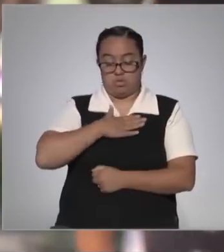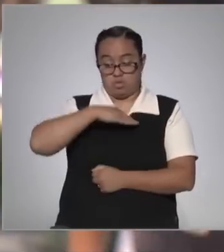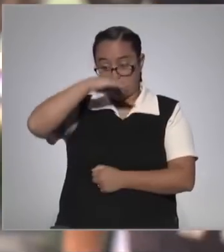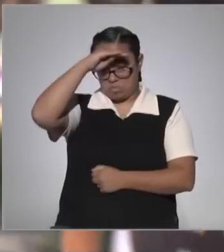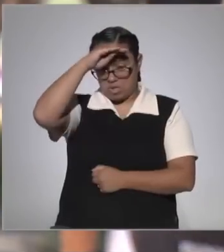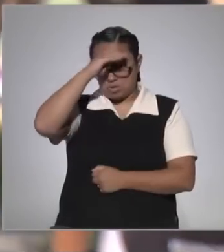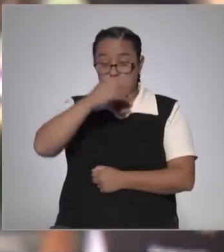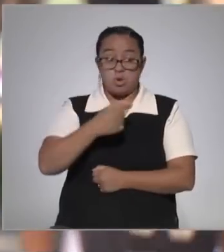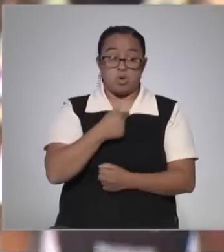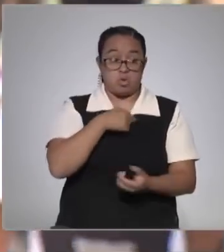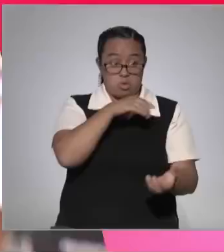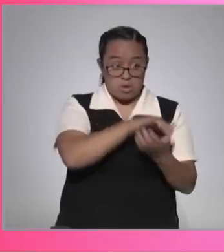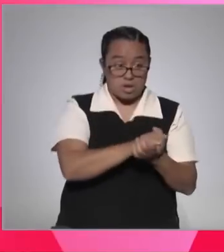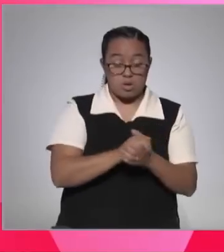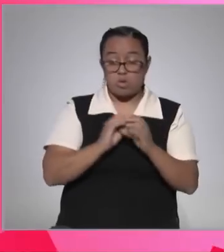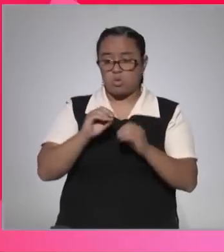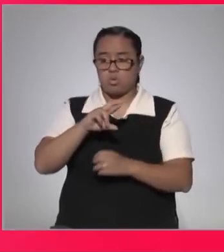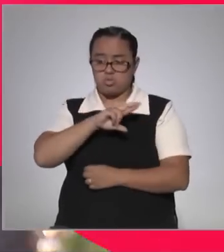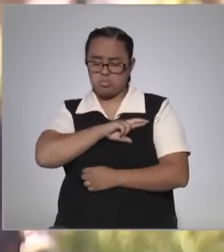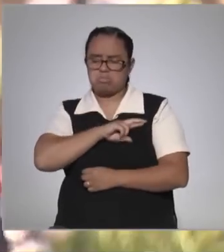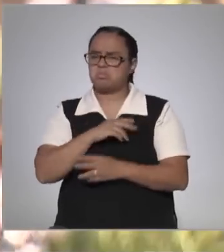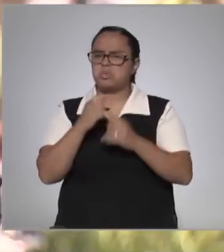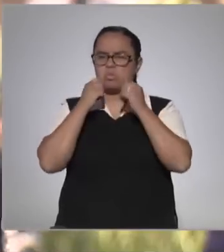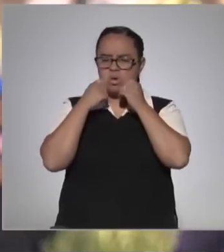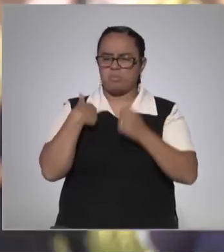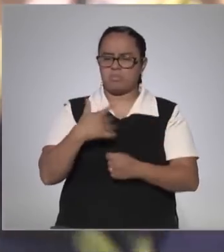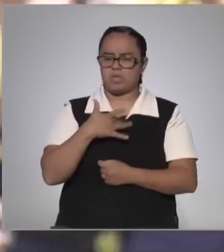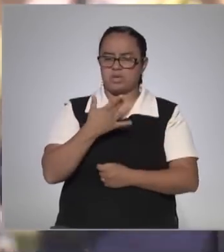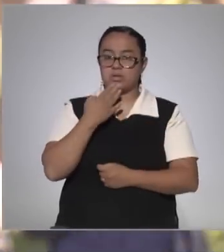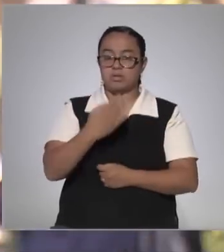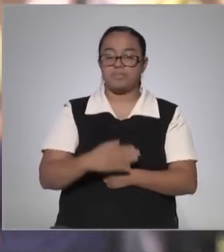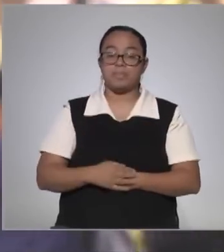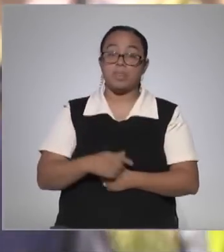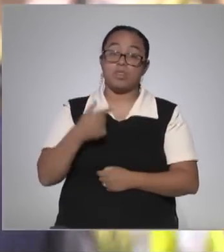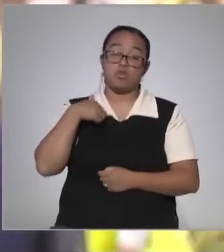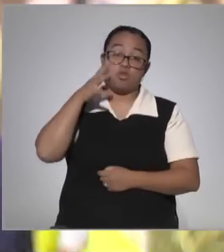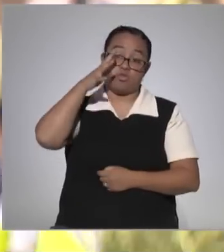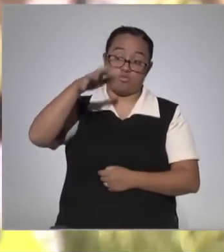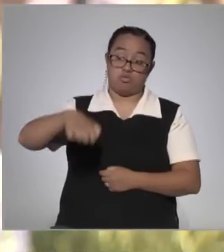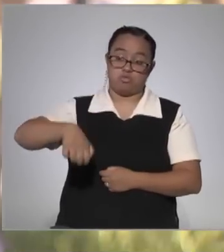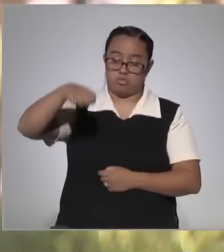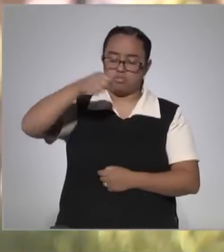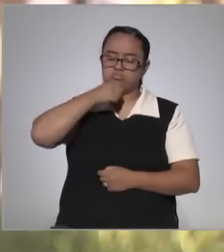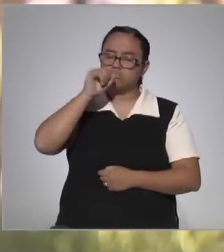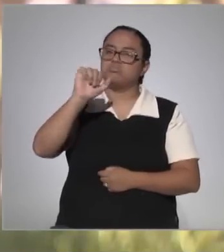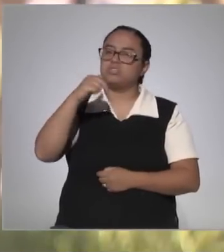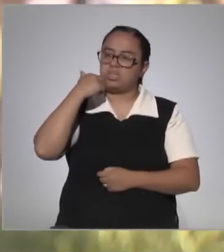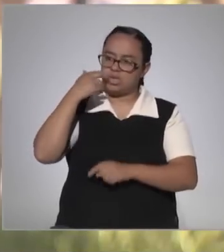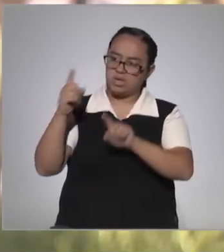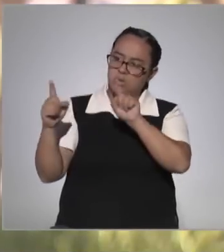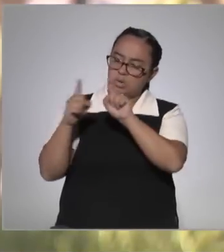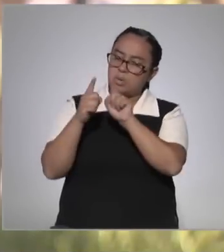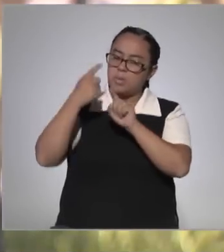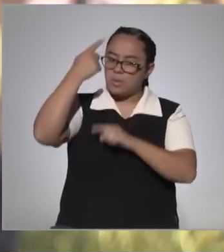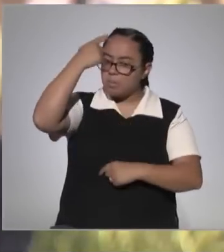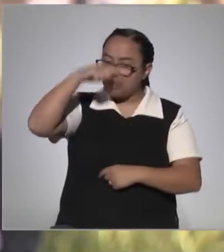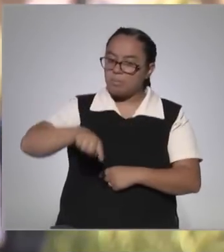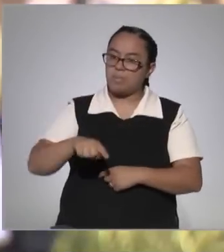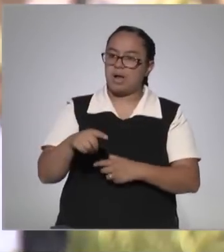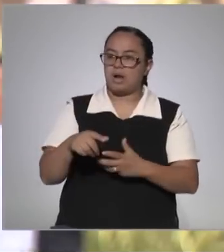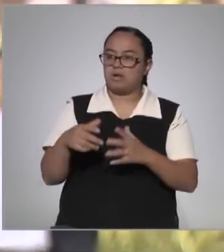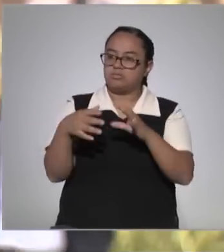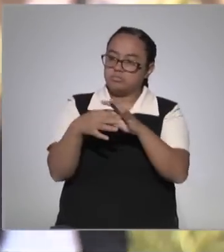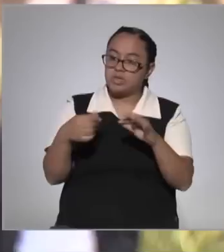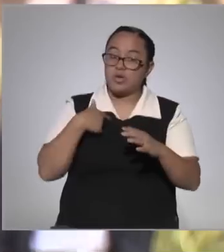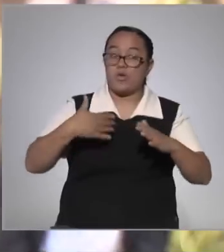dos cosas me hacen sentir bien a mí. Yo sí me veo con una pareja en la vejez, con alguien compartir todas mis